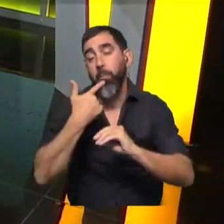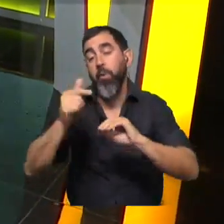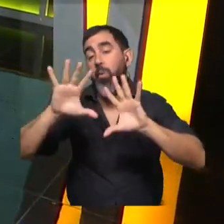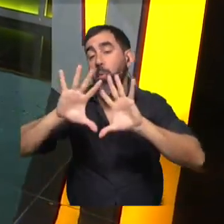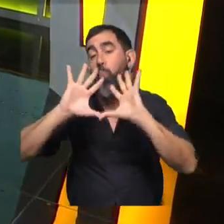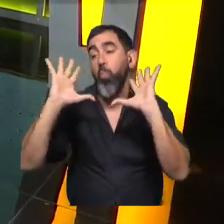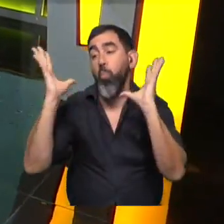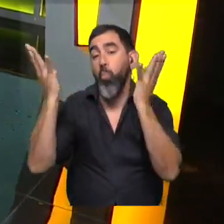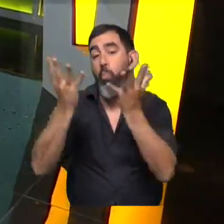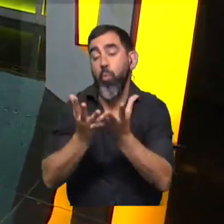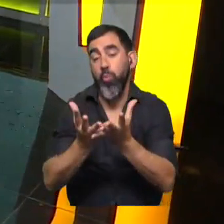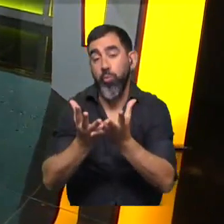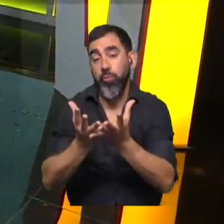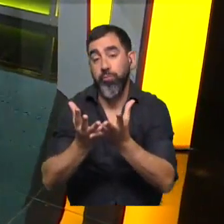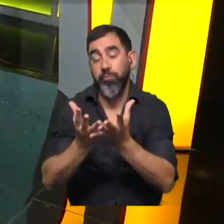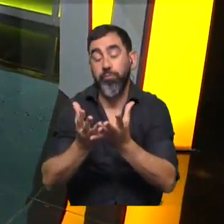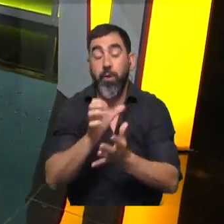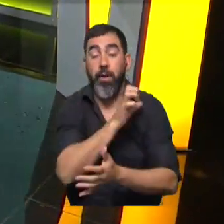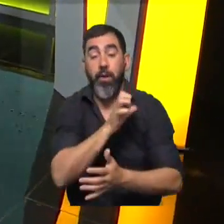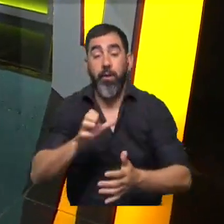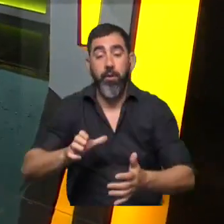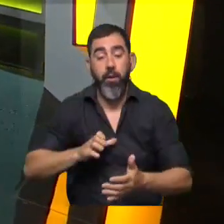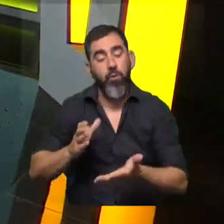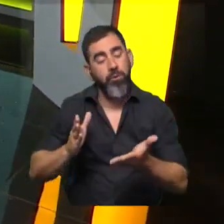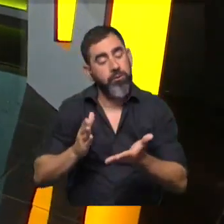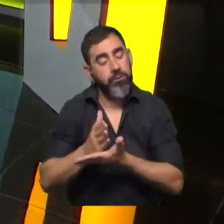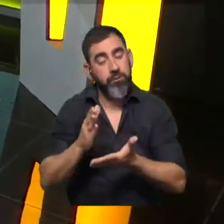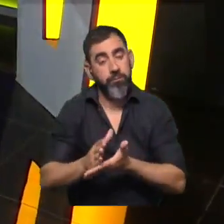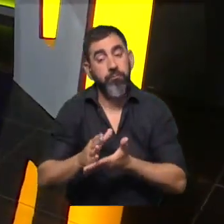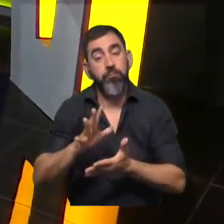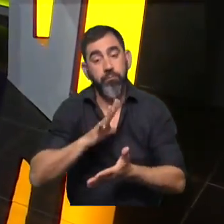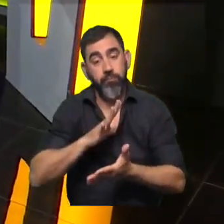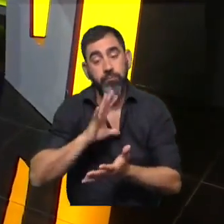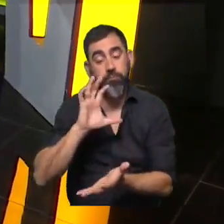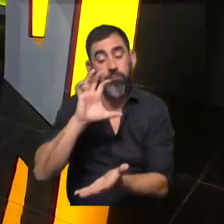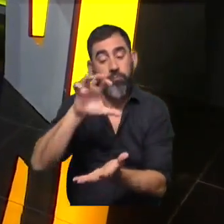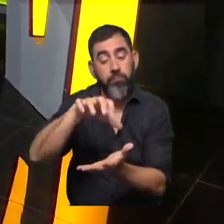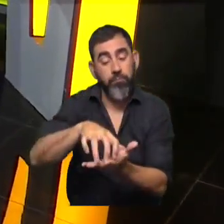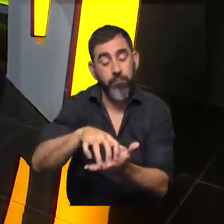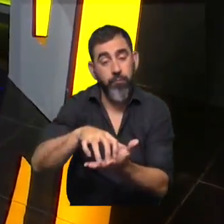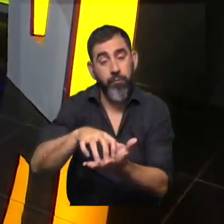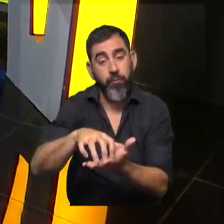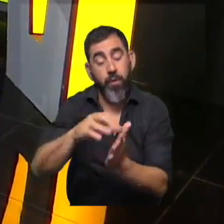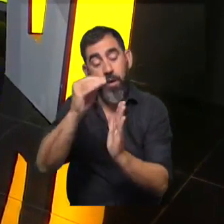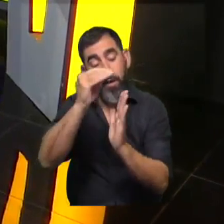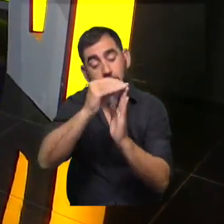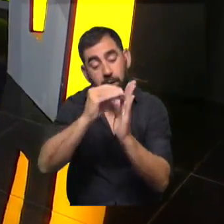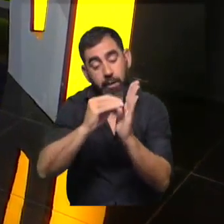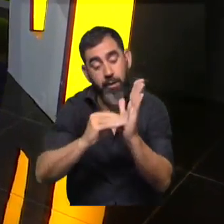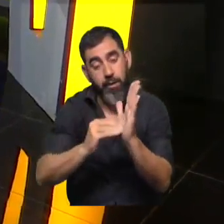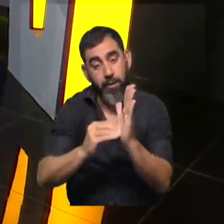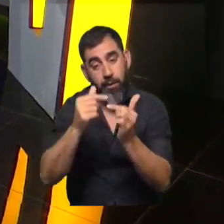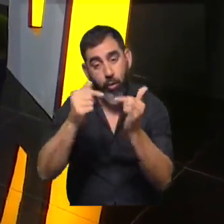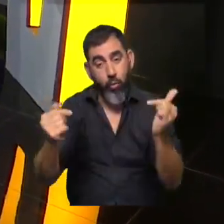en el Estado, a nivel del Estado, siempre existe una agencia, un ente que registra estas